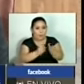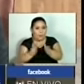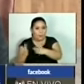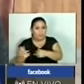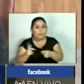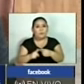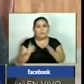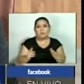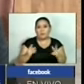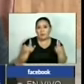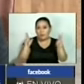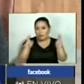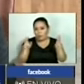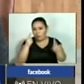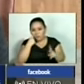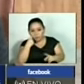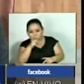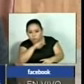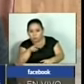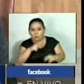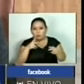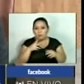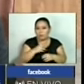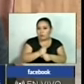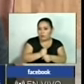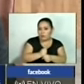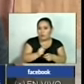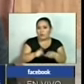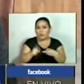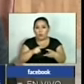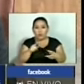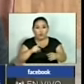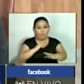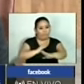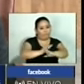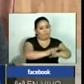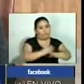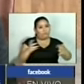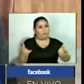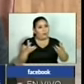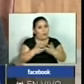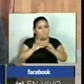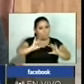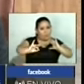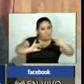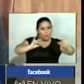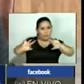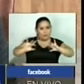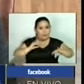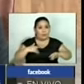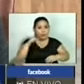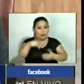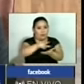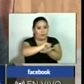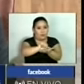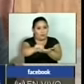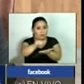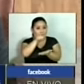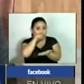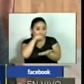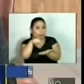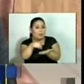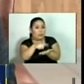de seguridad para no permitir aglomeración y contagio en nuestros centros educativos. Para